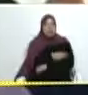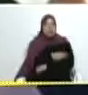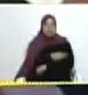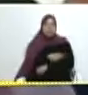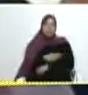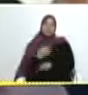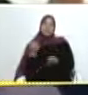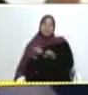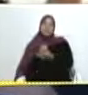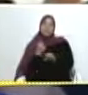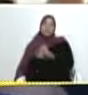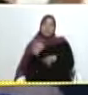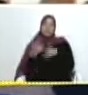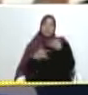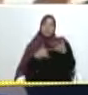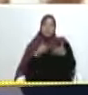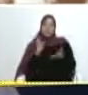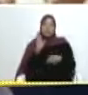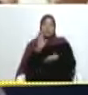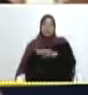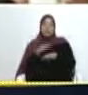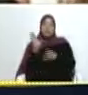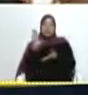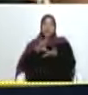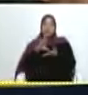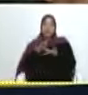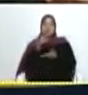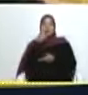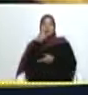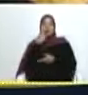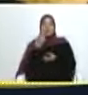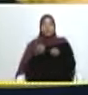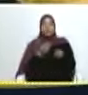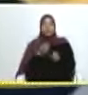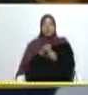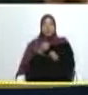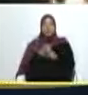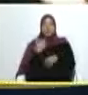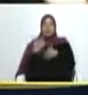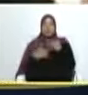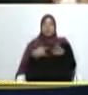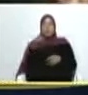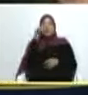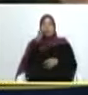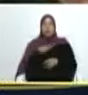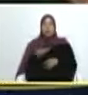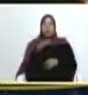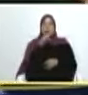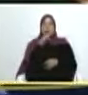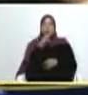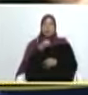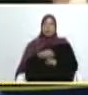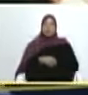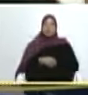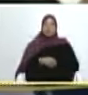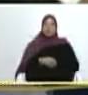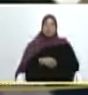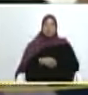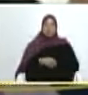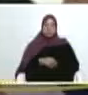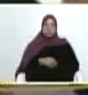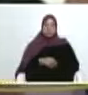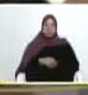ver también con lo que llamamos las ciudades verdes, y que tiene que también que nos dan este encuentro nos da la